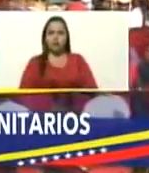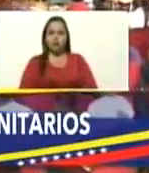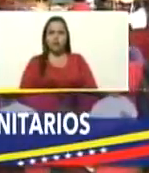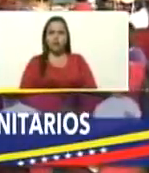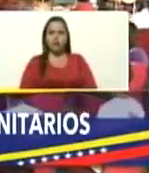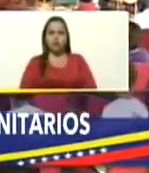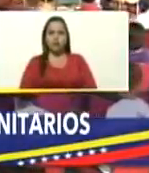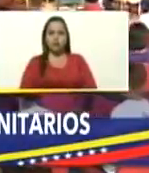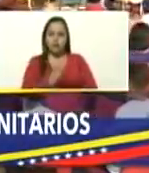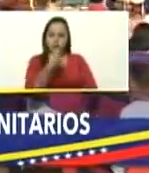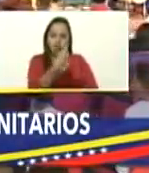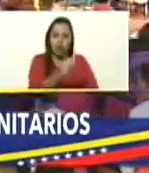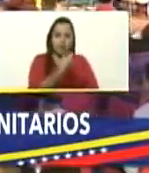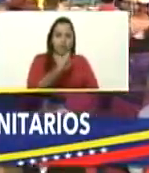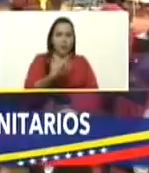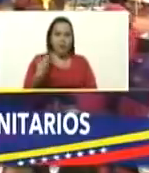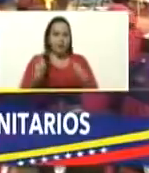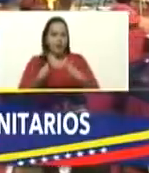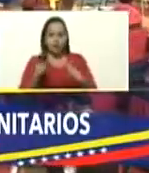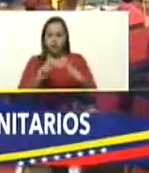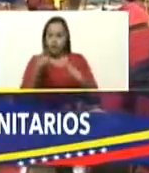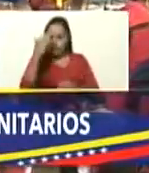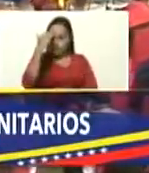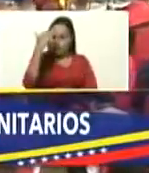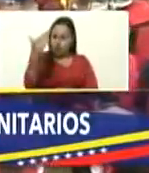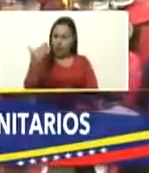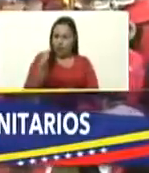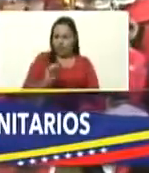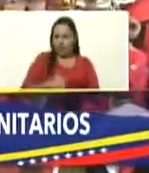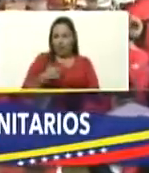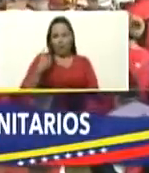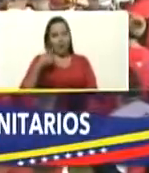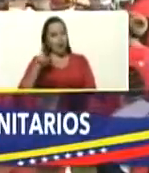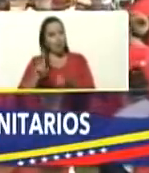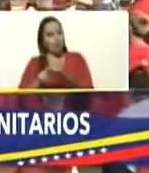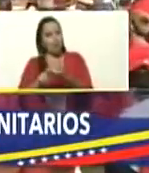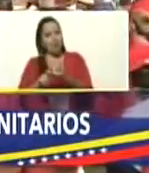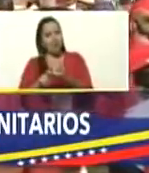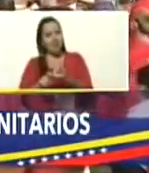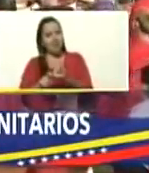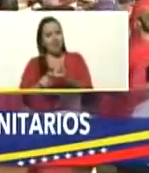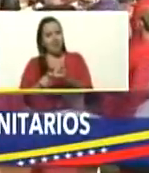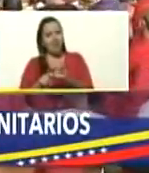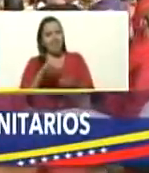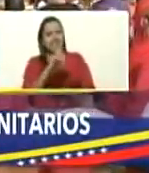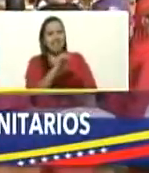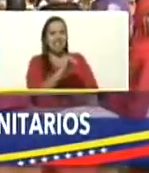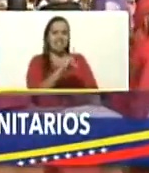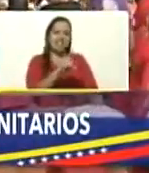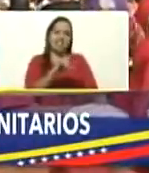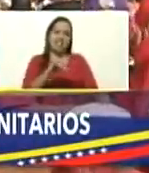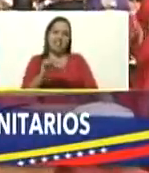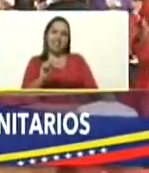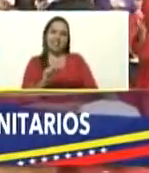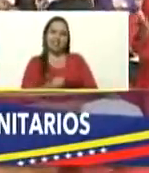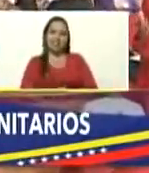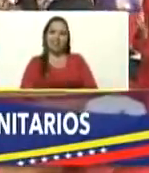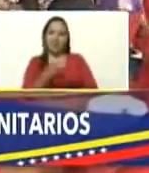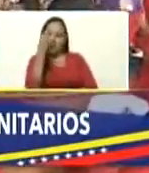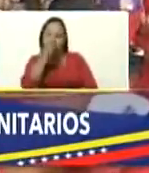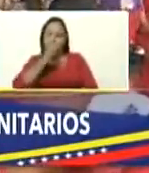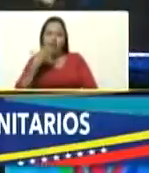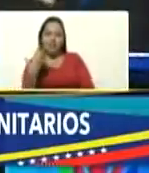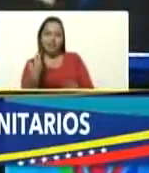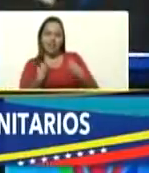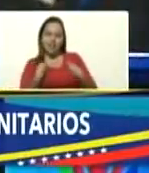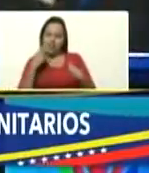Hablando de belleza de la vida, yo no he saludado a Cilia Flores, mi esposa, ¿vale? La belleza de la vida,